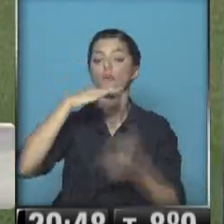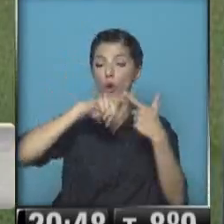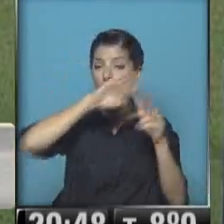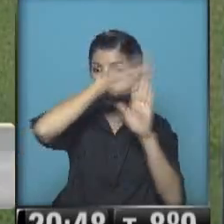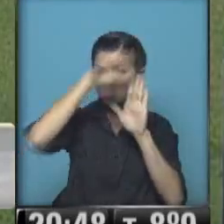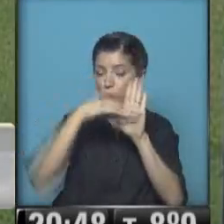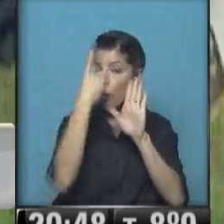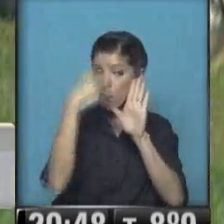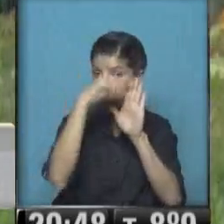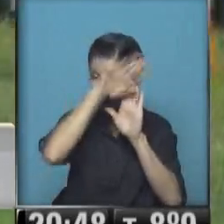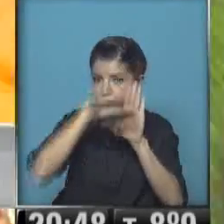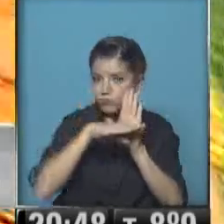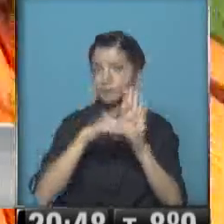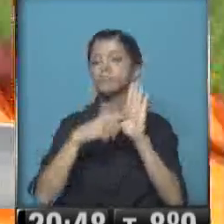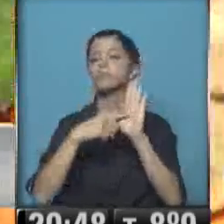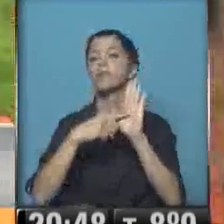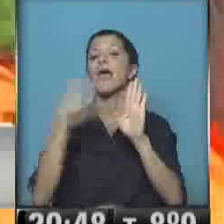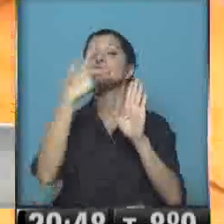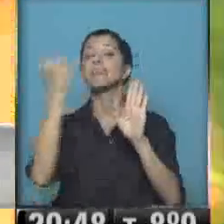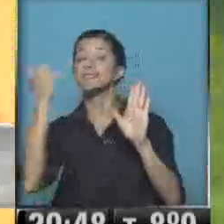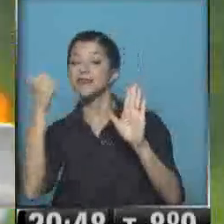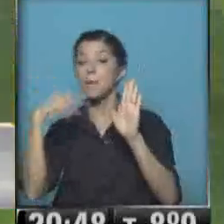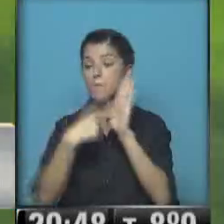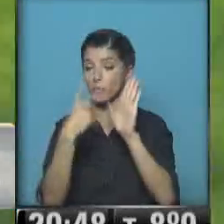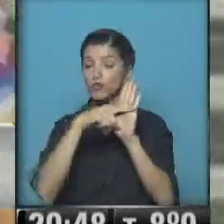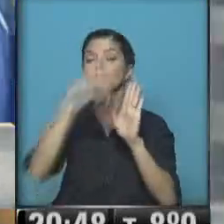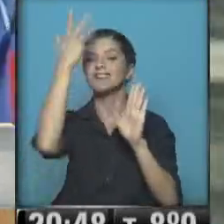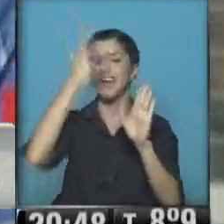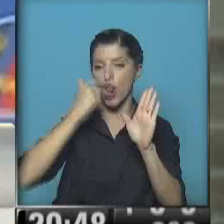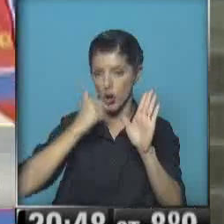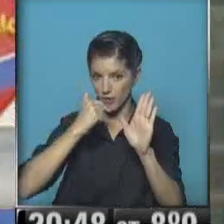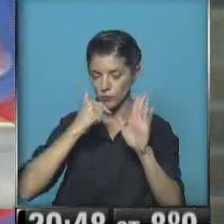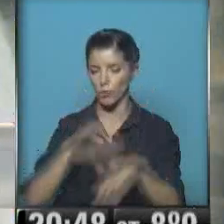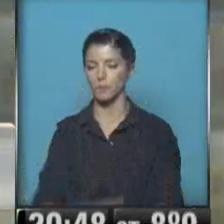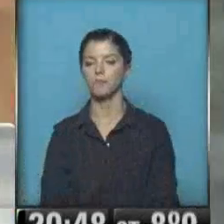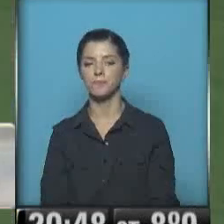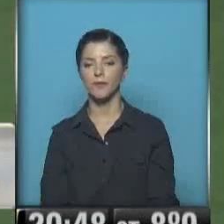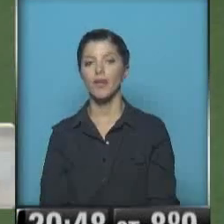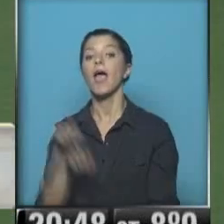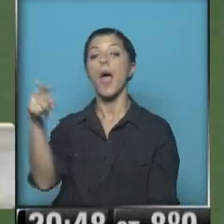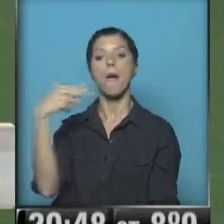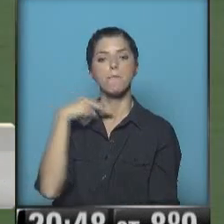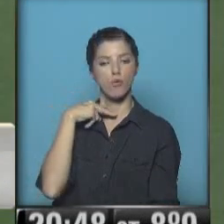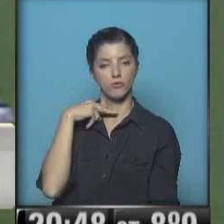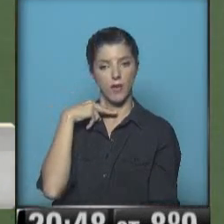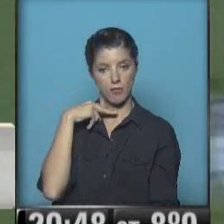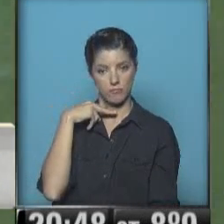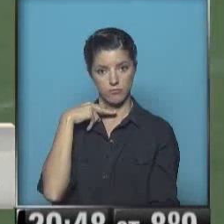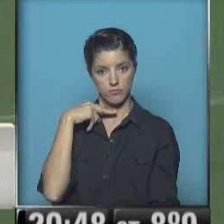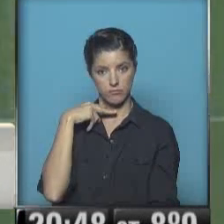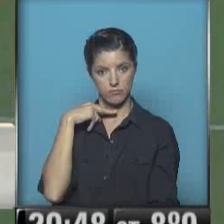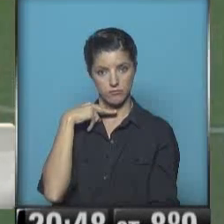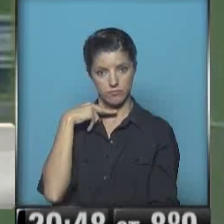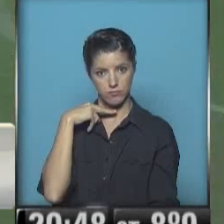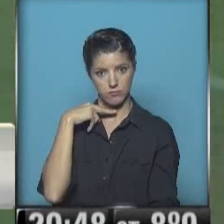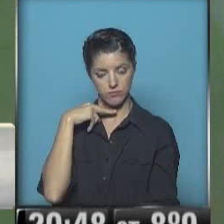unidad tan solo de diferencia con 36 unidades está San Lorenzo de Almagro. Expulsado por Facundo